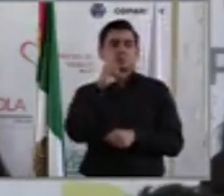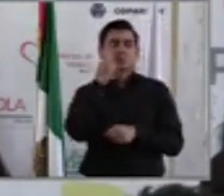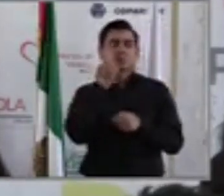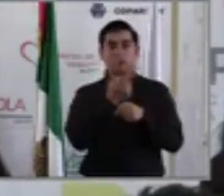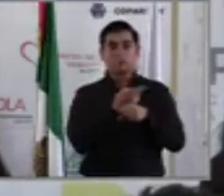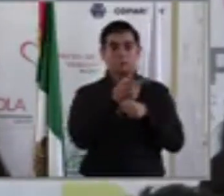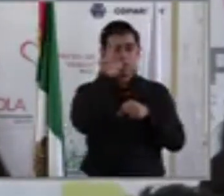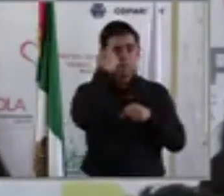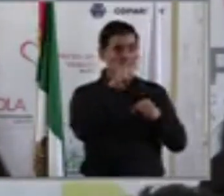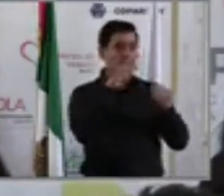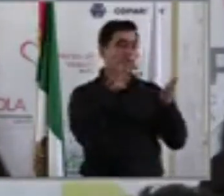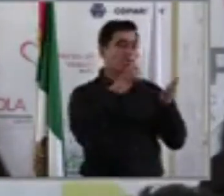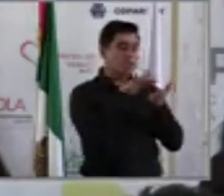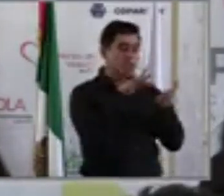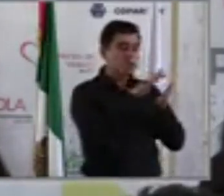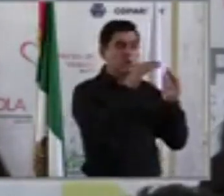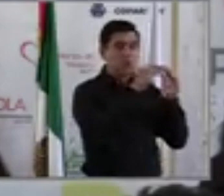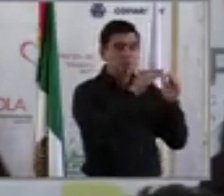la familia.